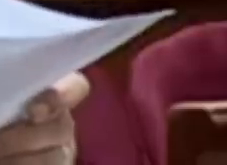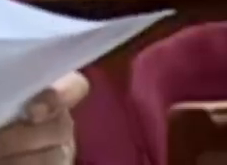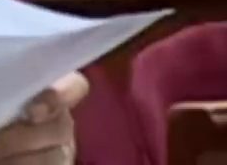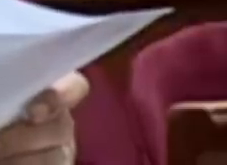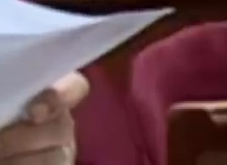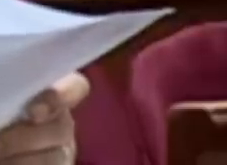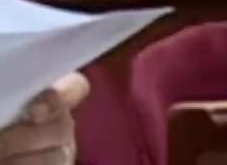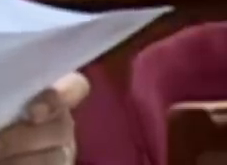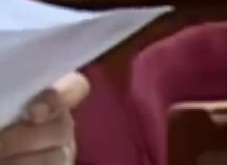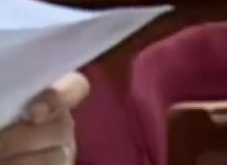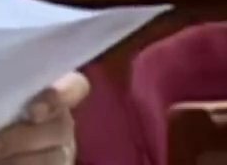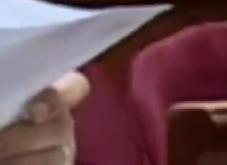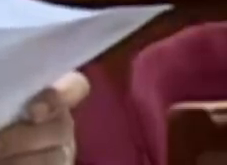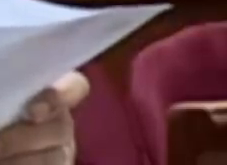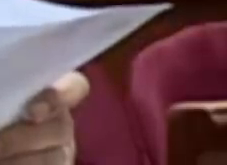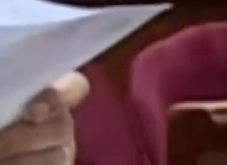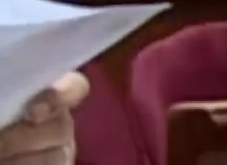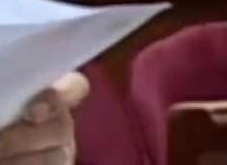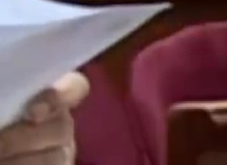de acciones.